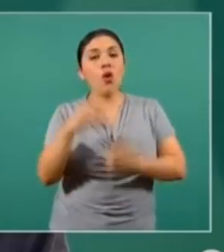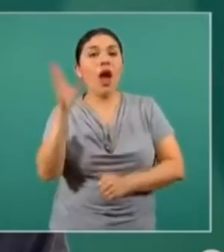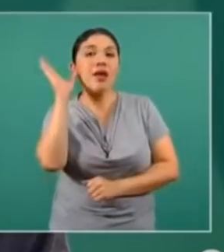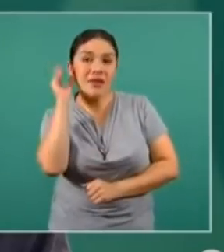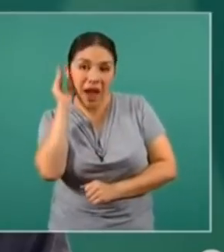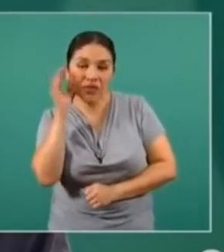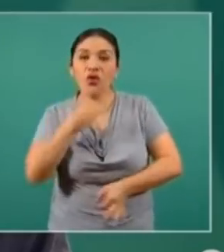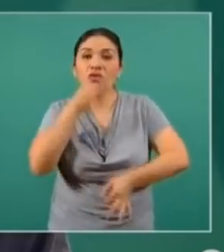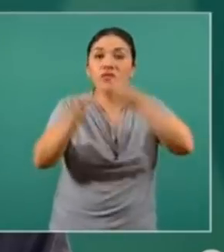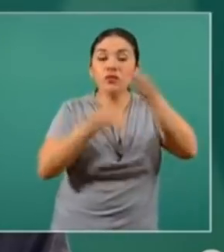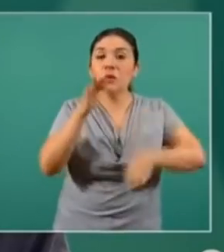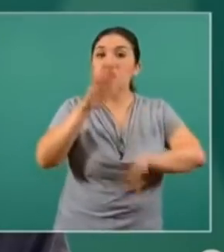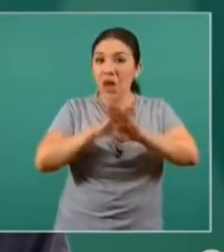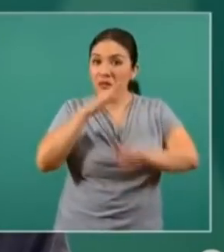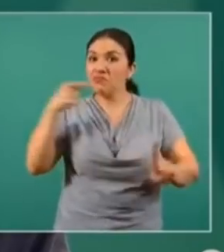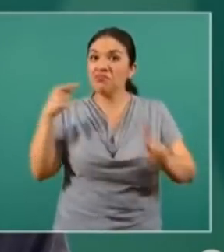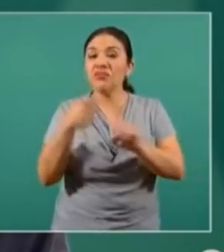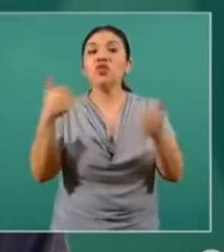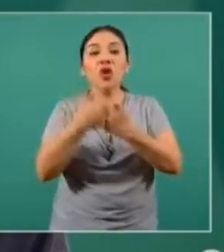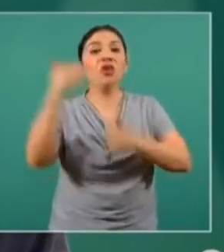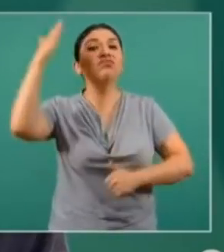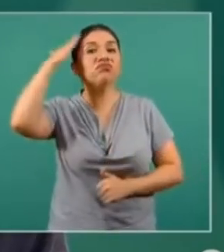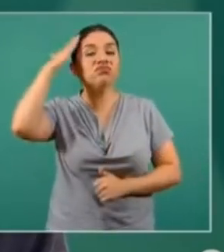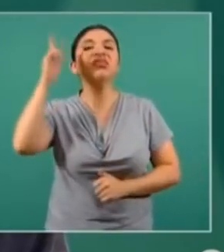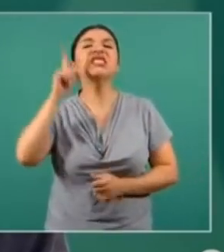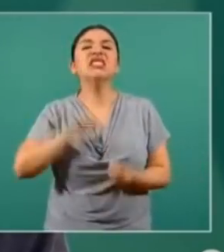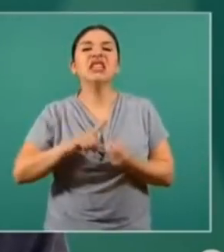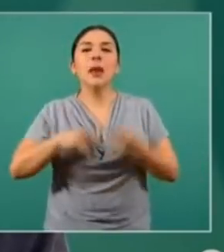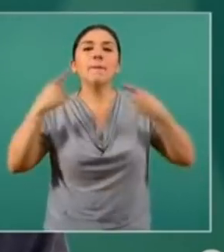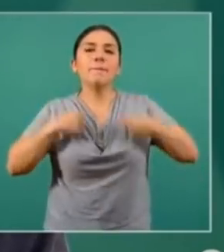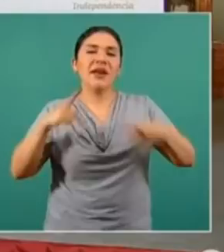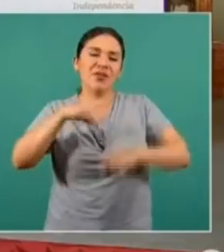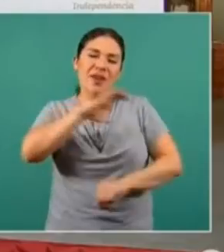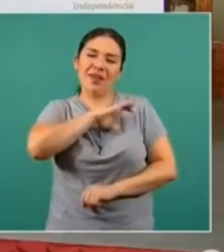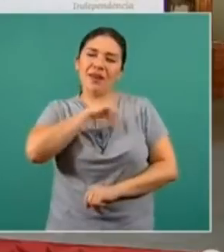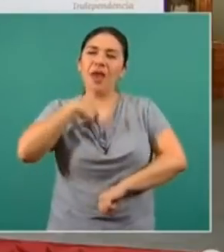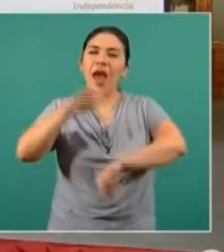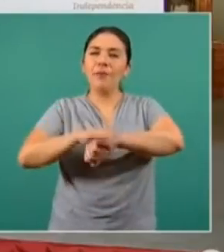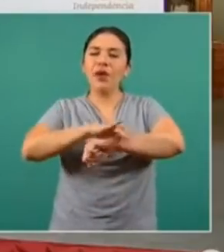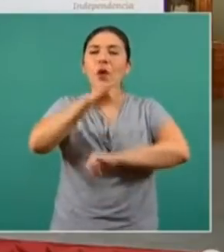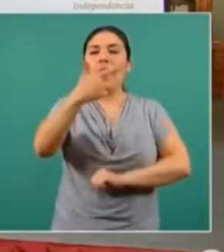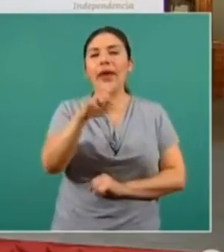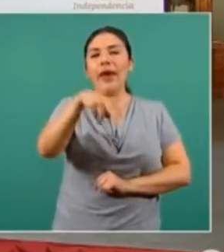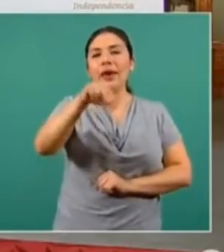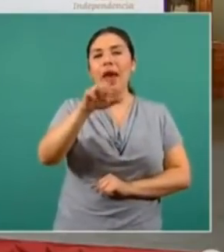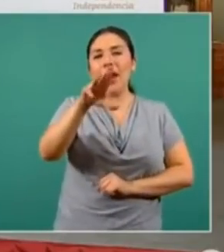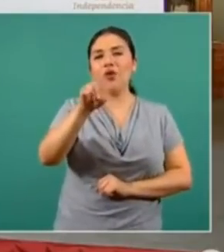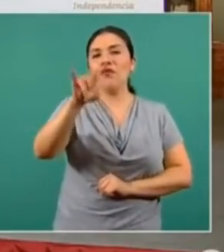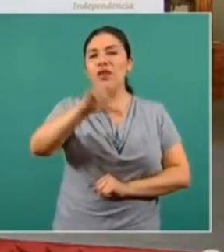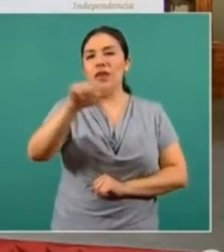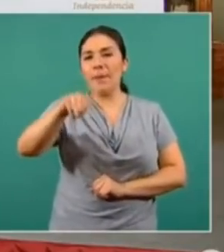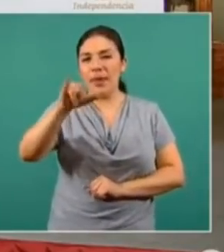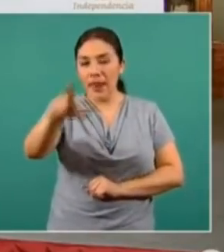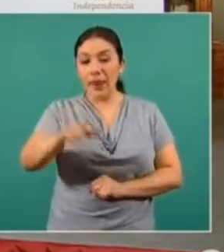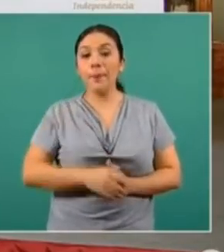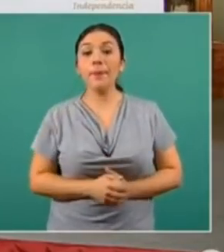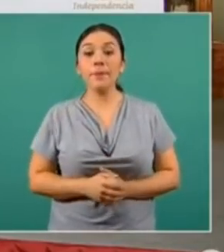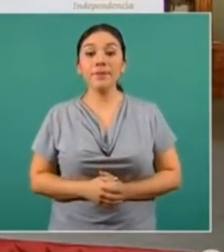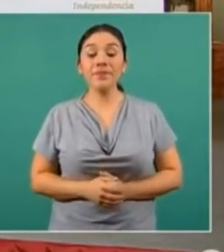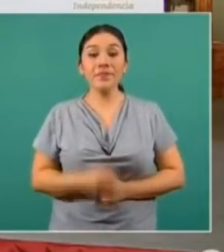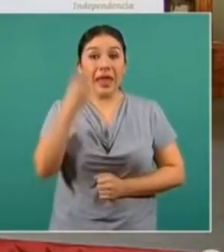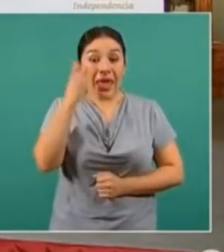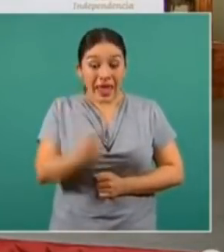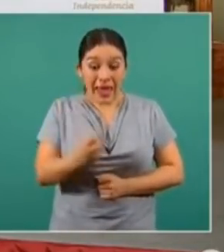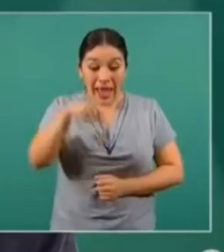radiodifusión muy atinadamente encabezado por nuestro querido amigo Genaro Villamil. Pero entonces en